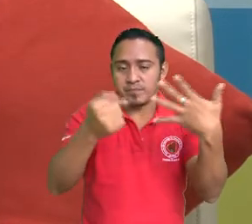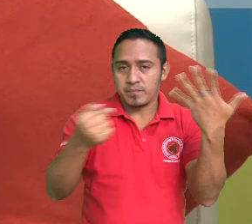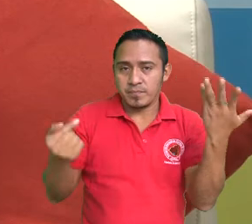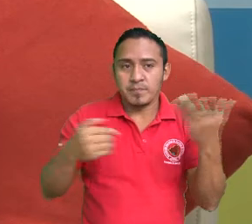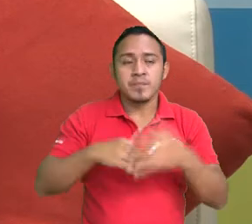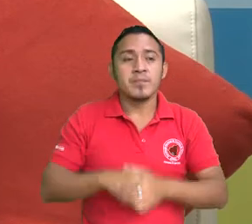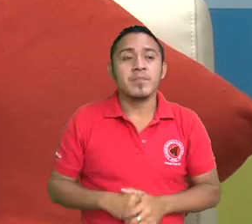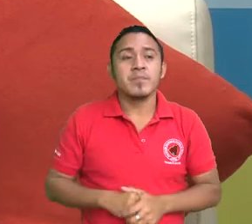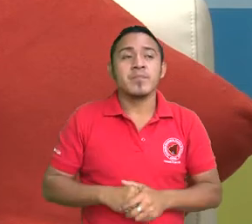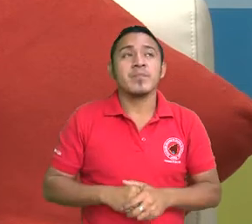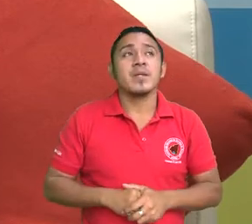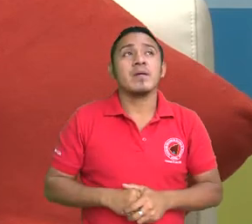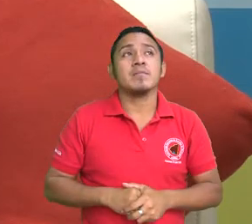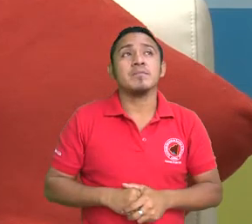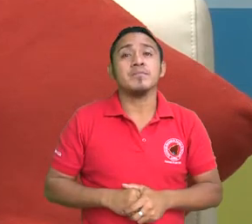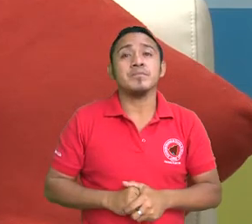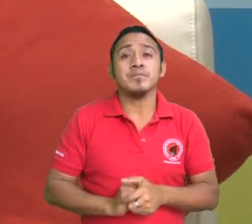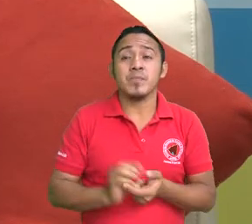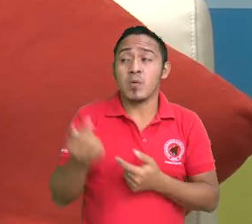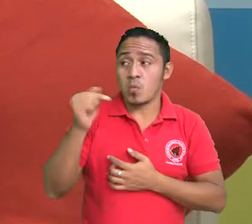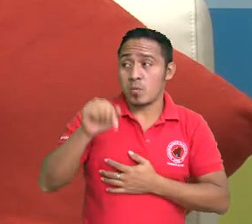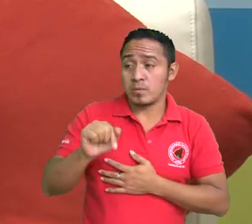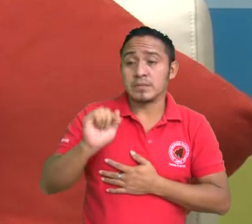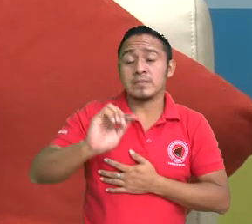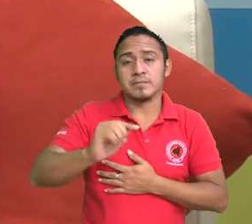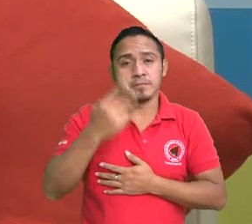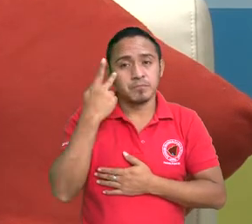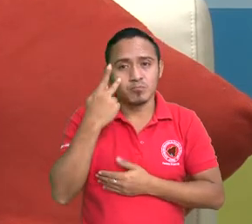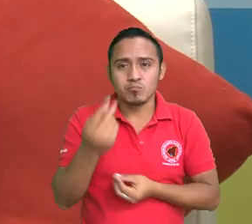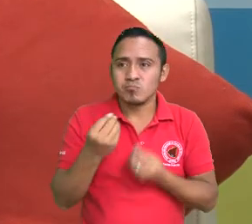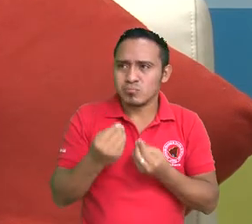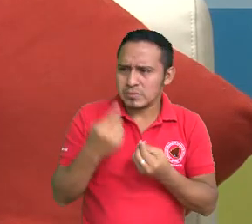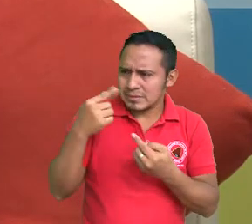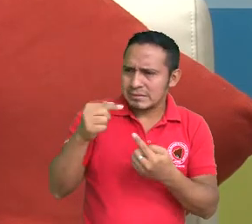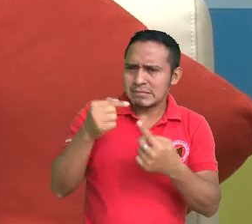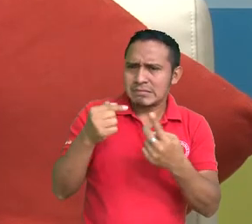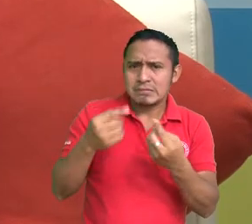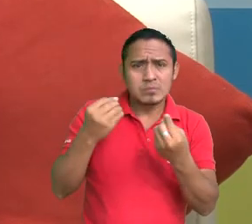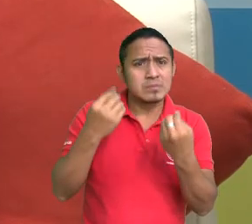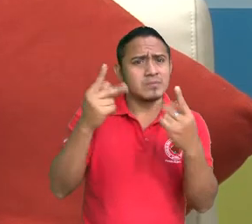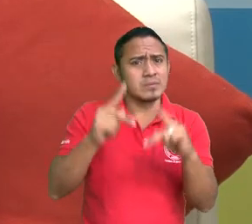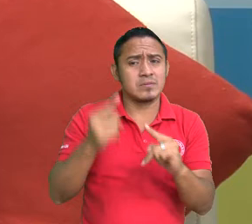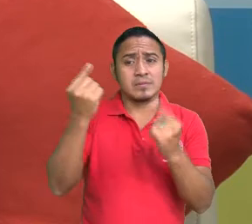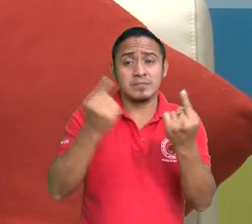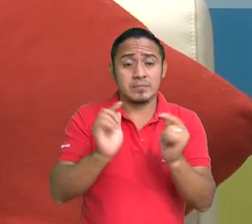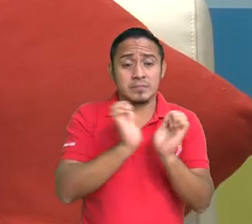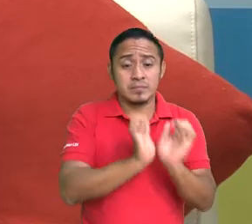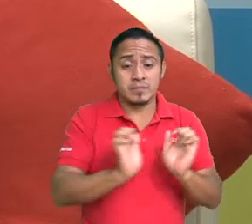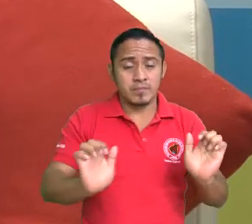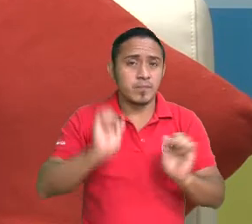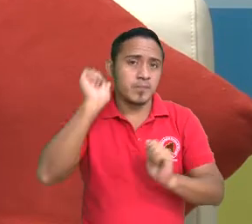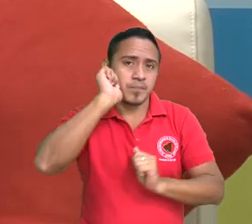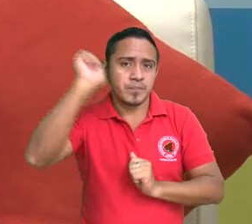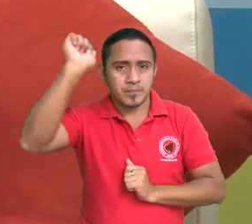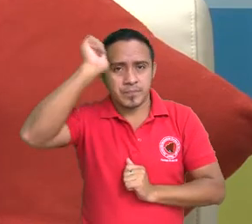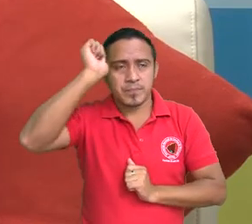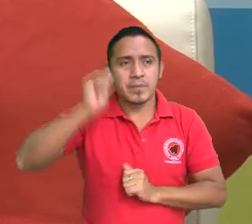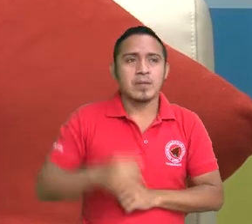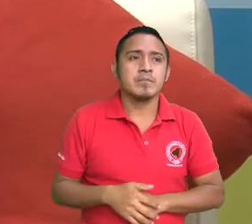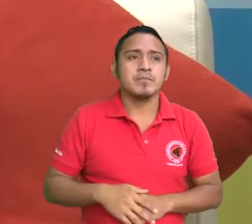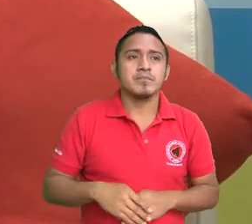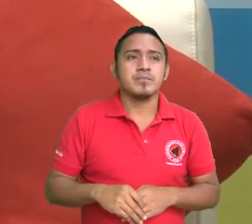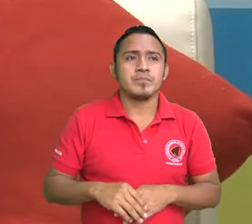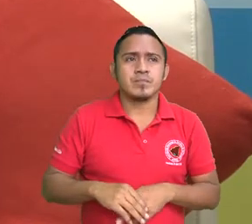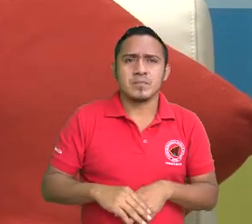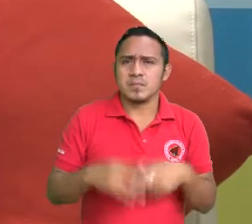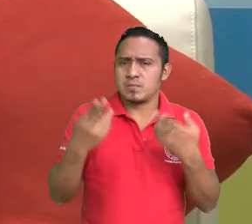varias causas y hoy en día pues se está viendo mucho, es muy frecuente, tanto en niños como en adultos. Es normal